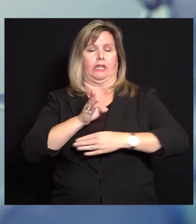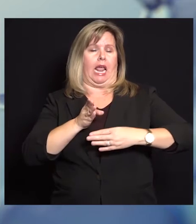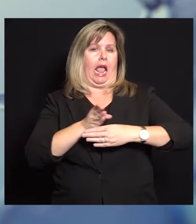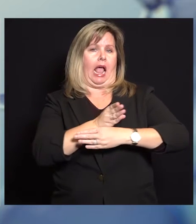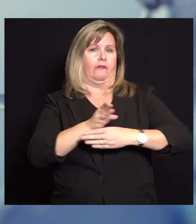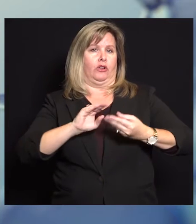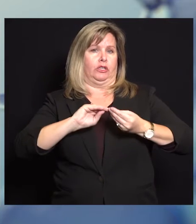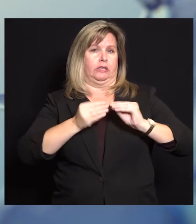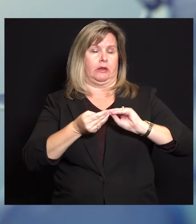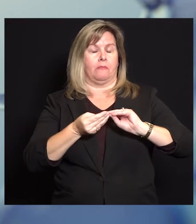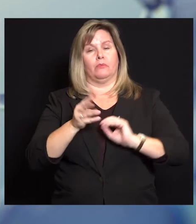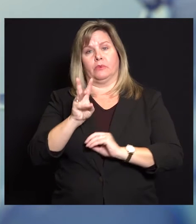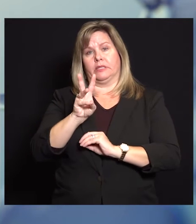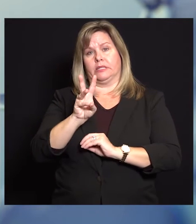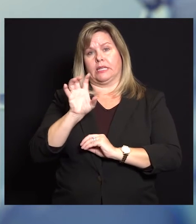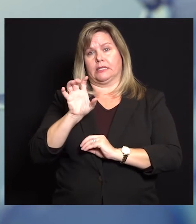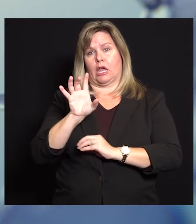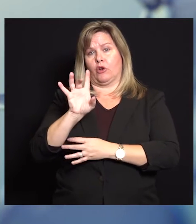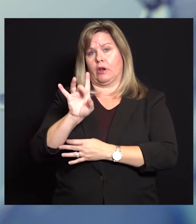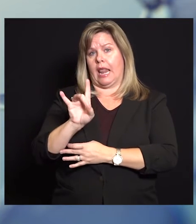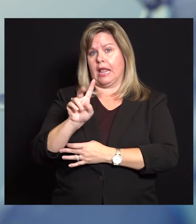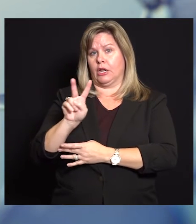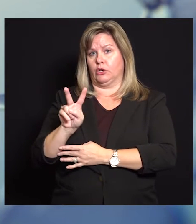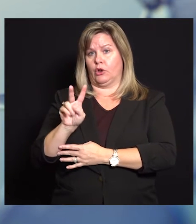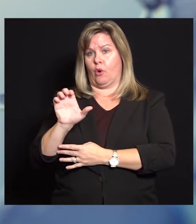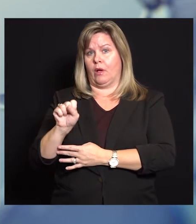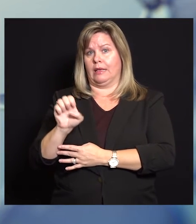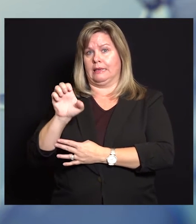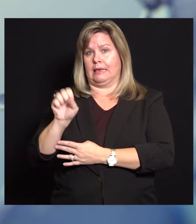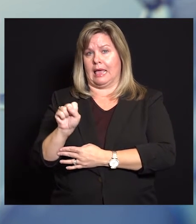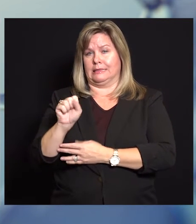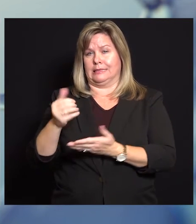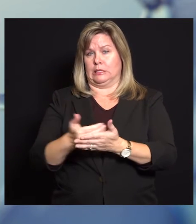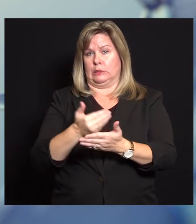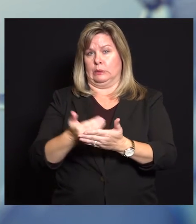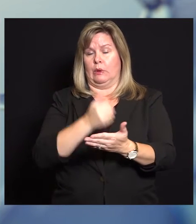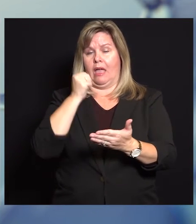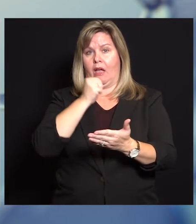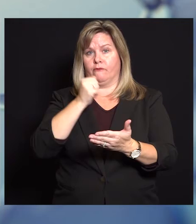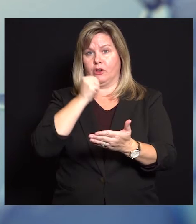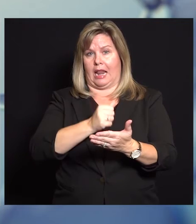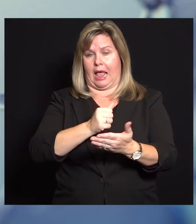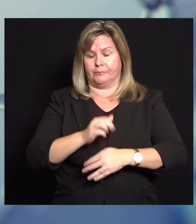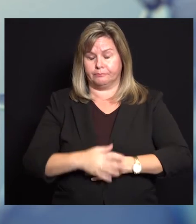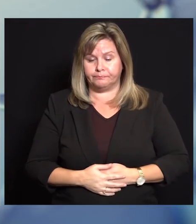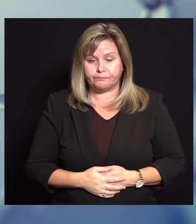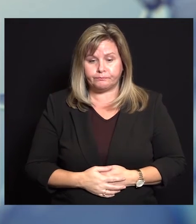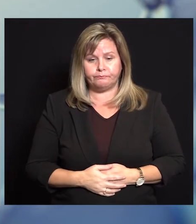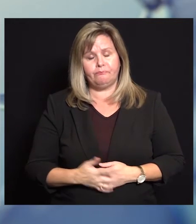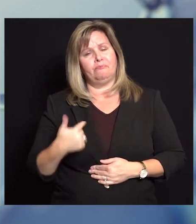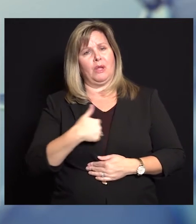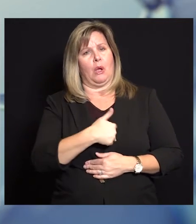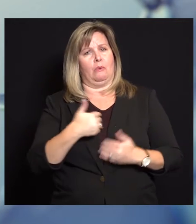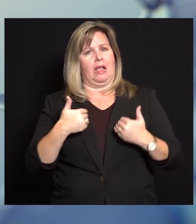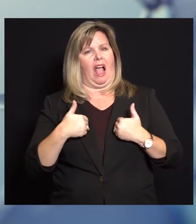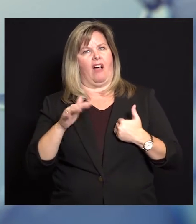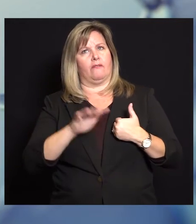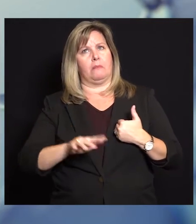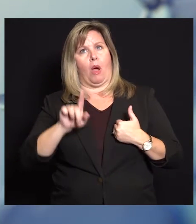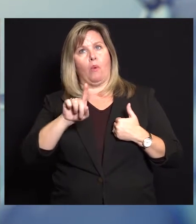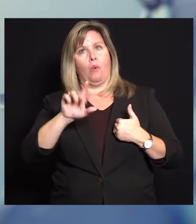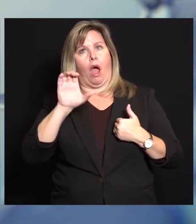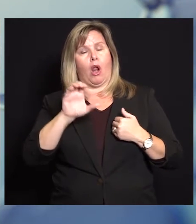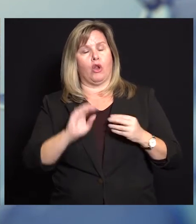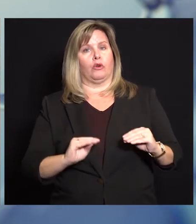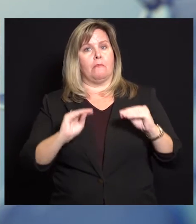casos es 682 casos por día es un promedio rodante de 7 días así que estamos viendo unos 100